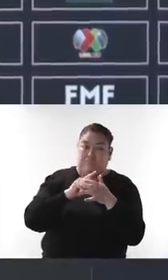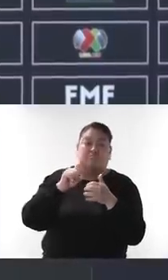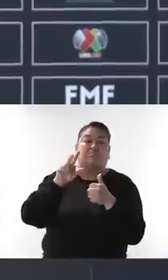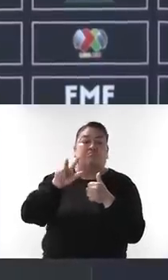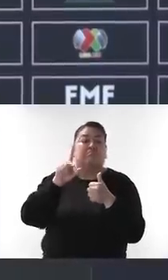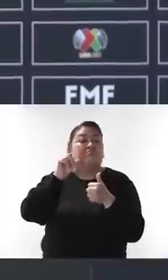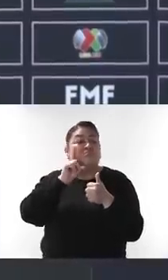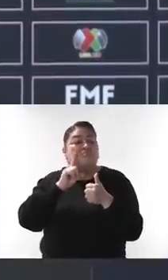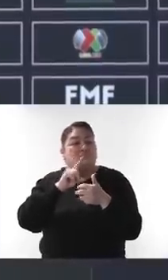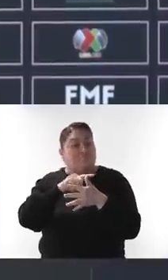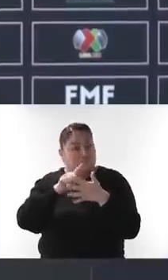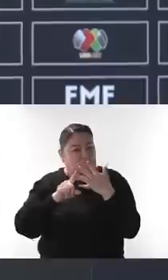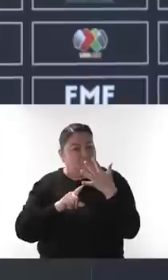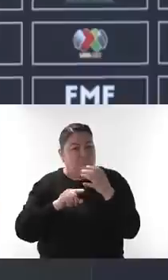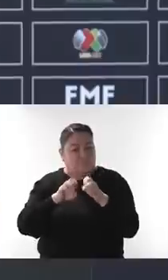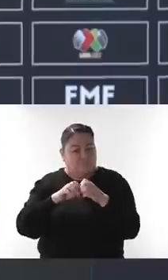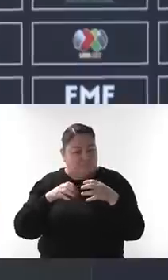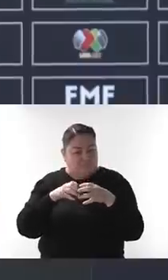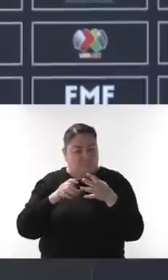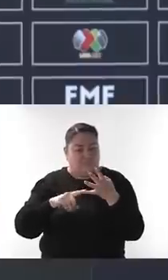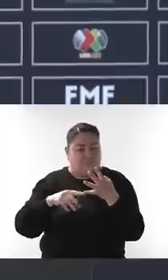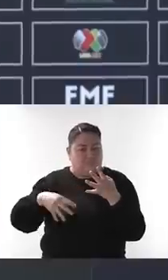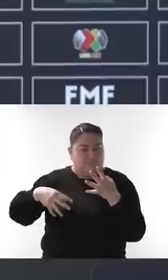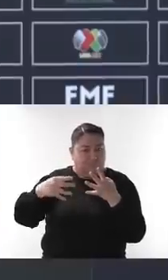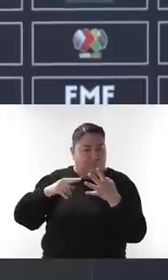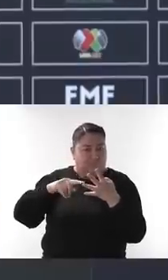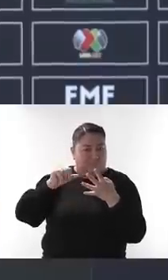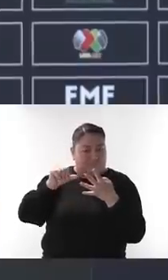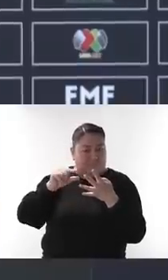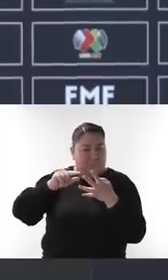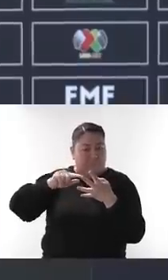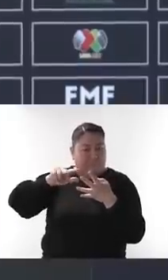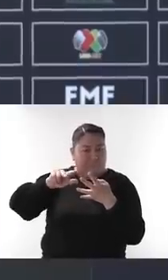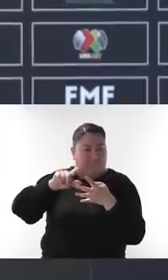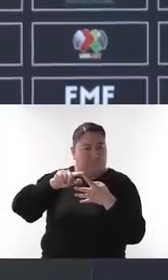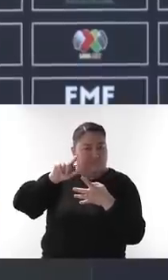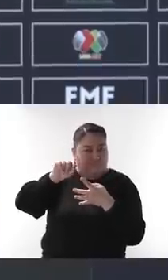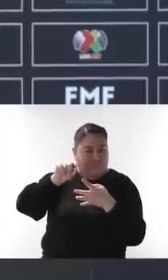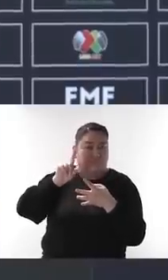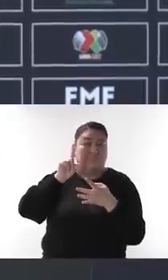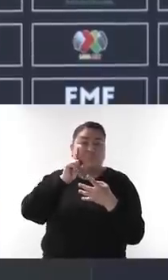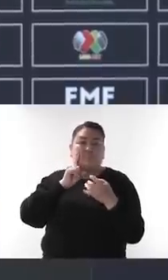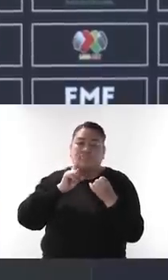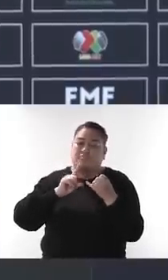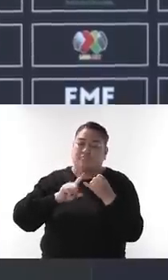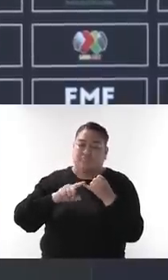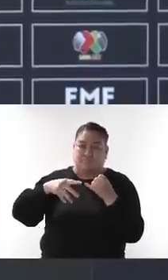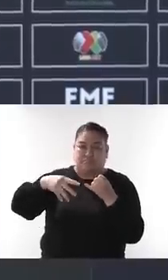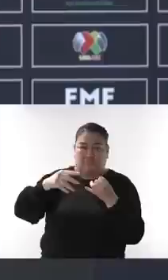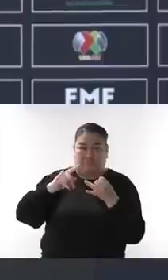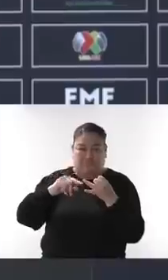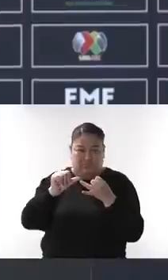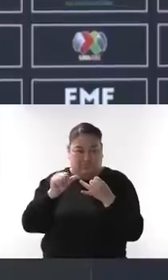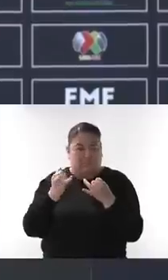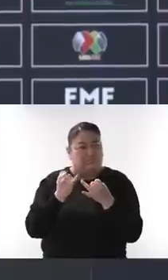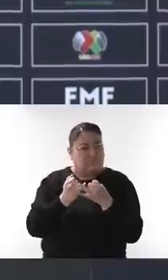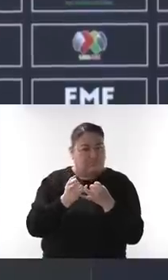femenil. Entonces es muy, muy relevante que seamos muy serios en esa